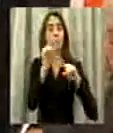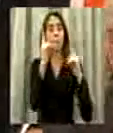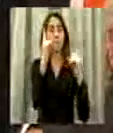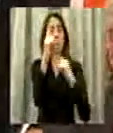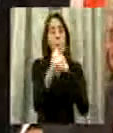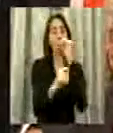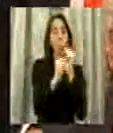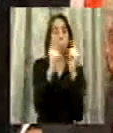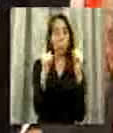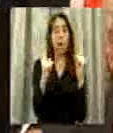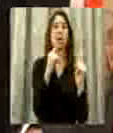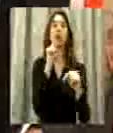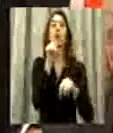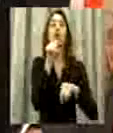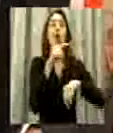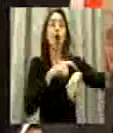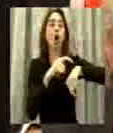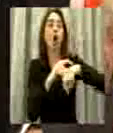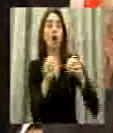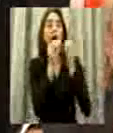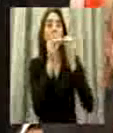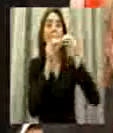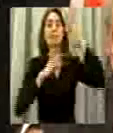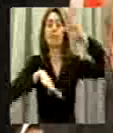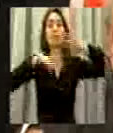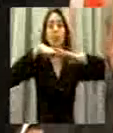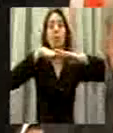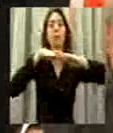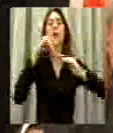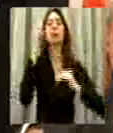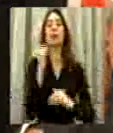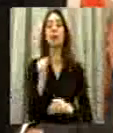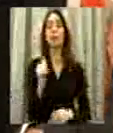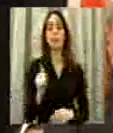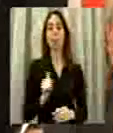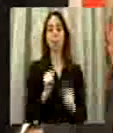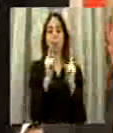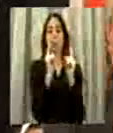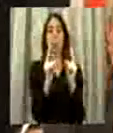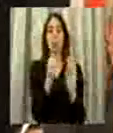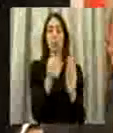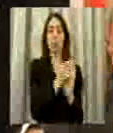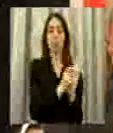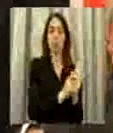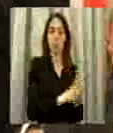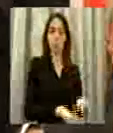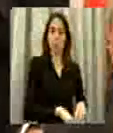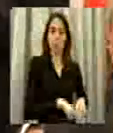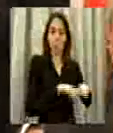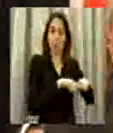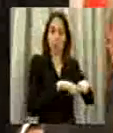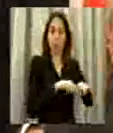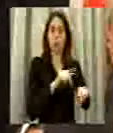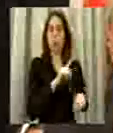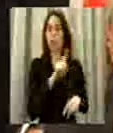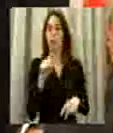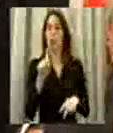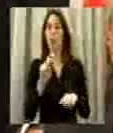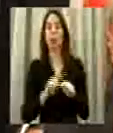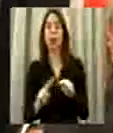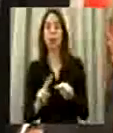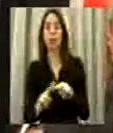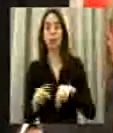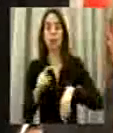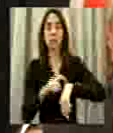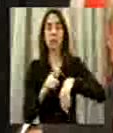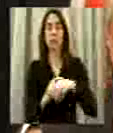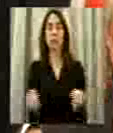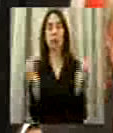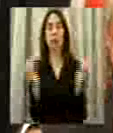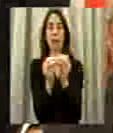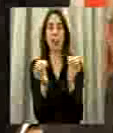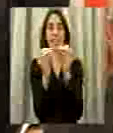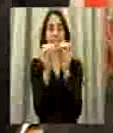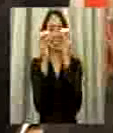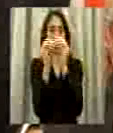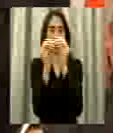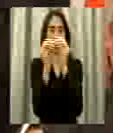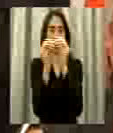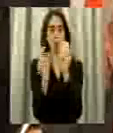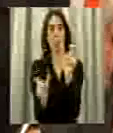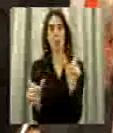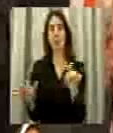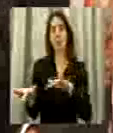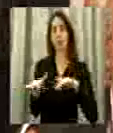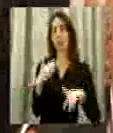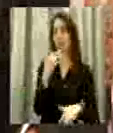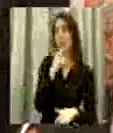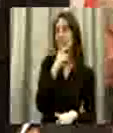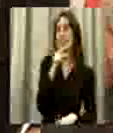bueno, y todas las horas extras están siempre, se cumple, ese es un presupuesto que no se subejecuta nunca, el de horas extras. Y eso